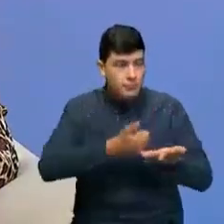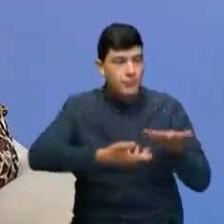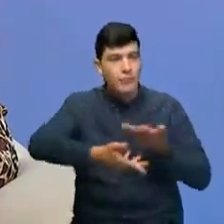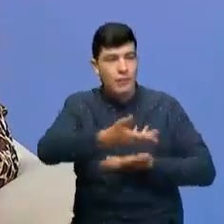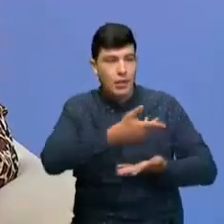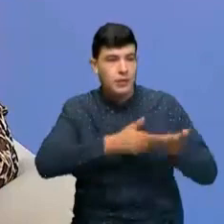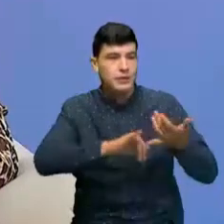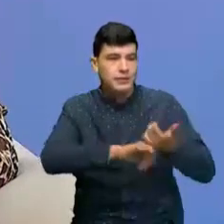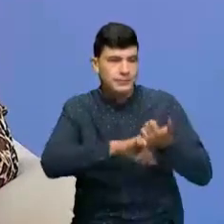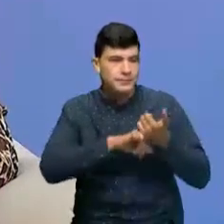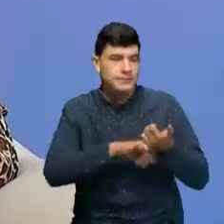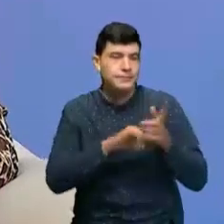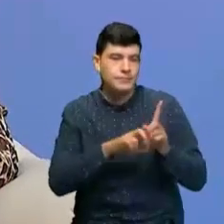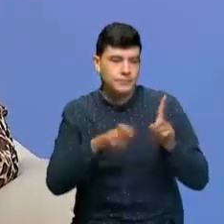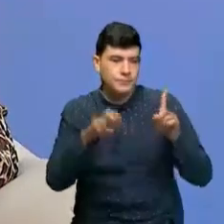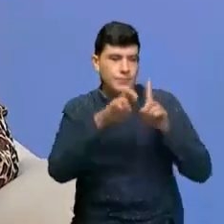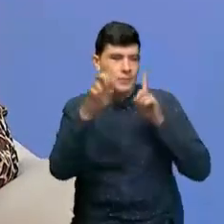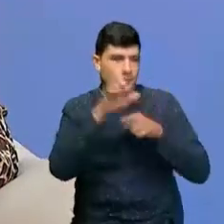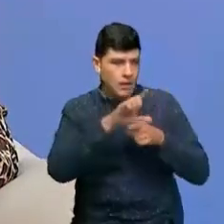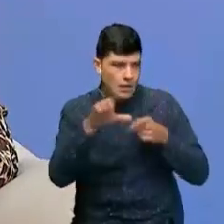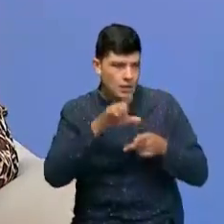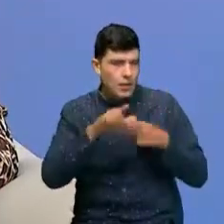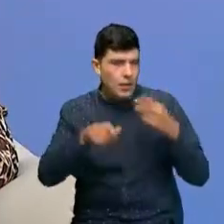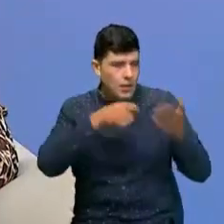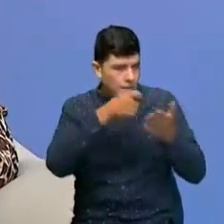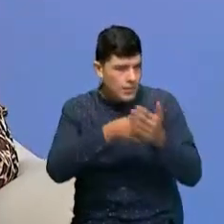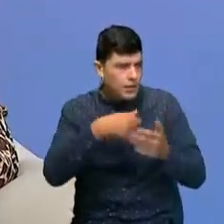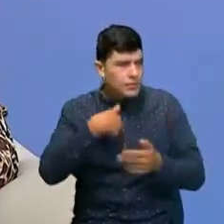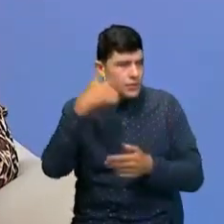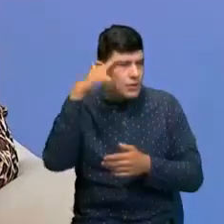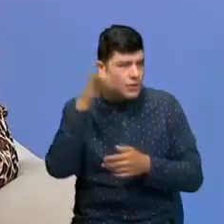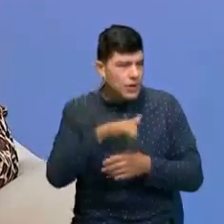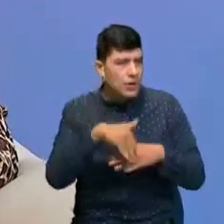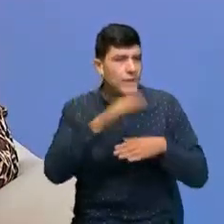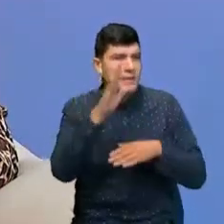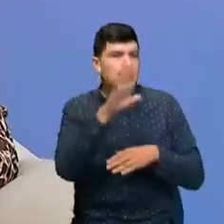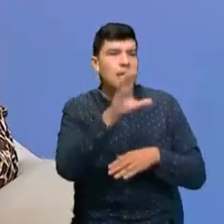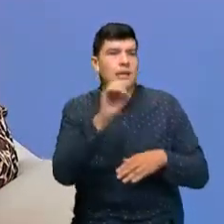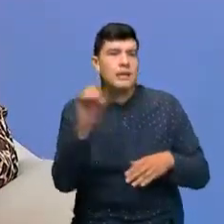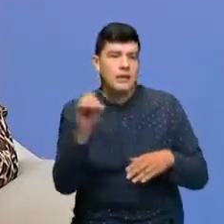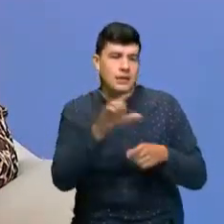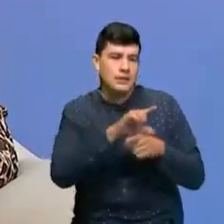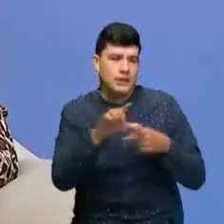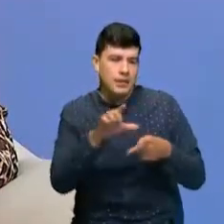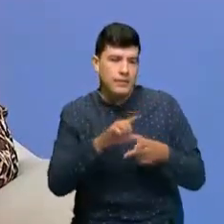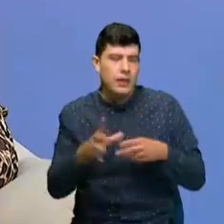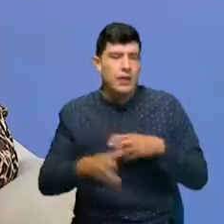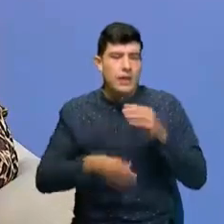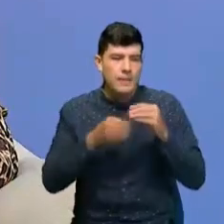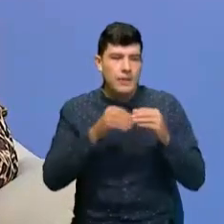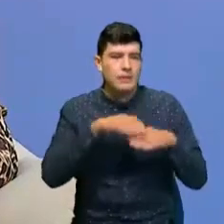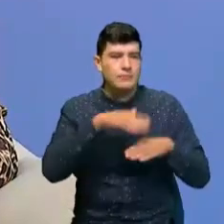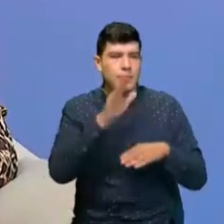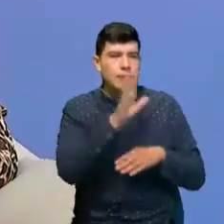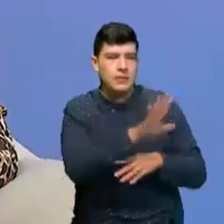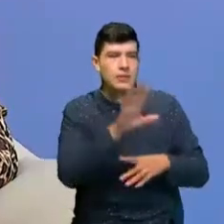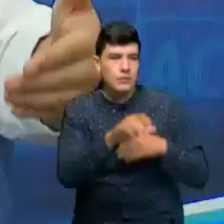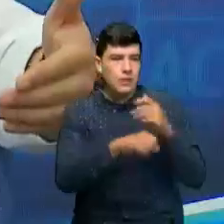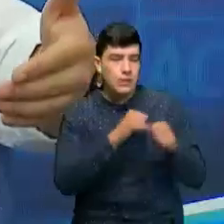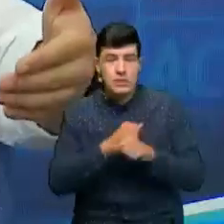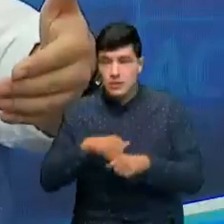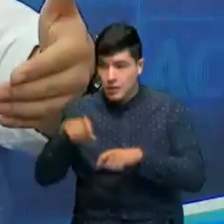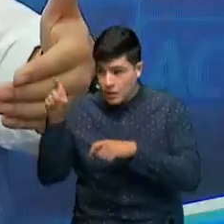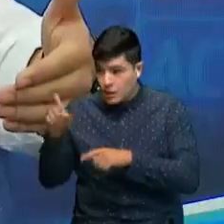que tienen algún rango de semana. Creo que cada uno tiene que tener más de 500 semanas más y más de 55 años de edad. ¿Y deben sumar